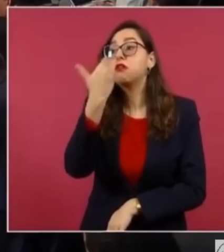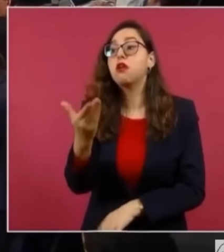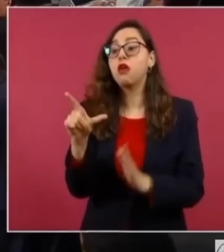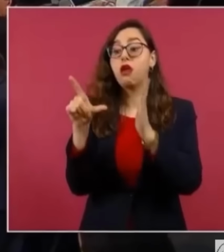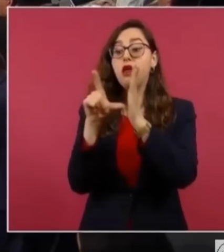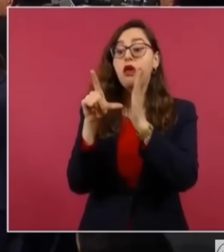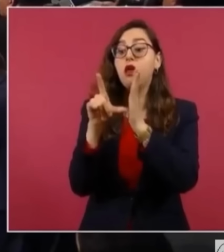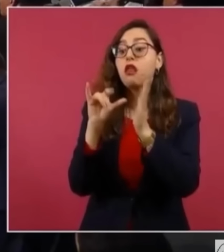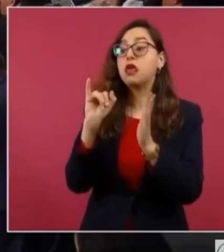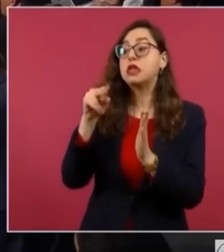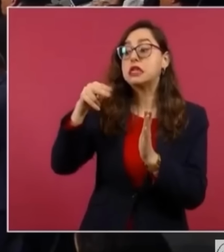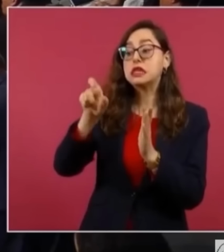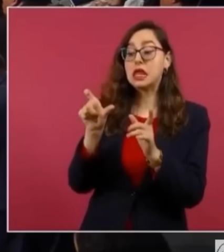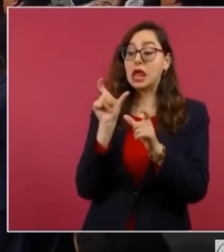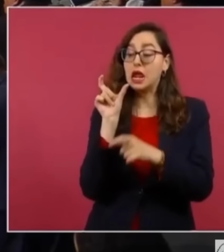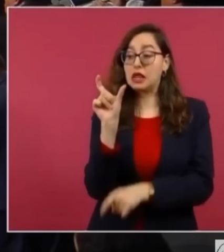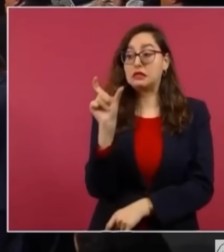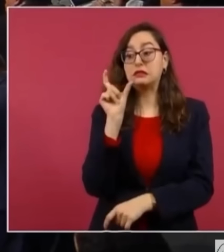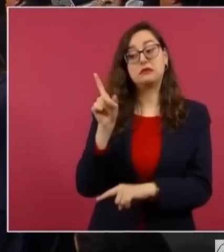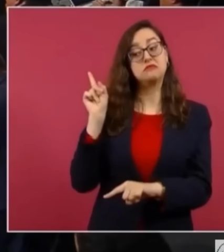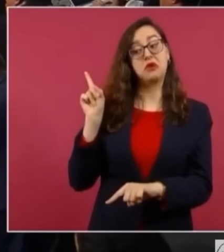que no nos ven con buenos ojos